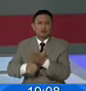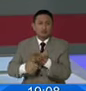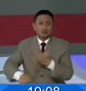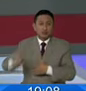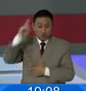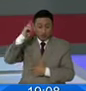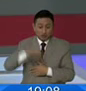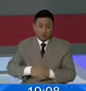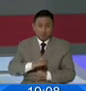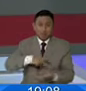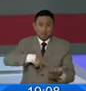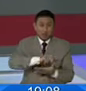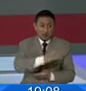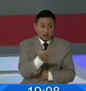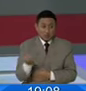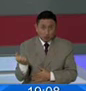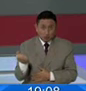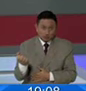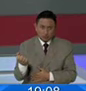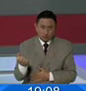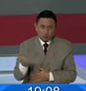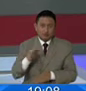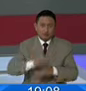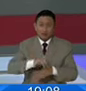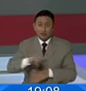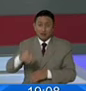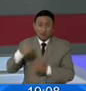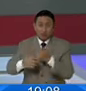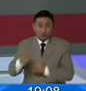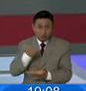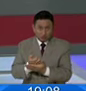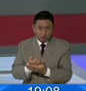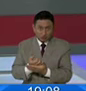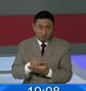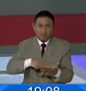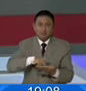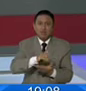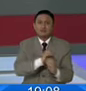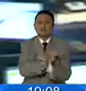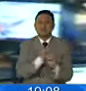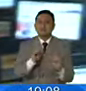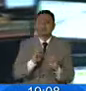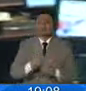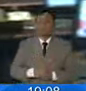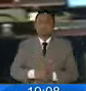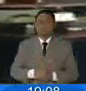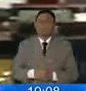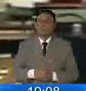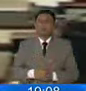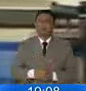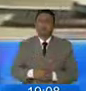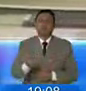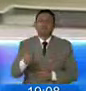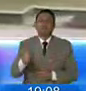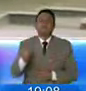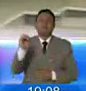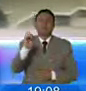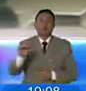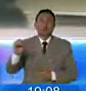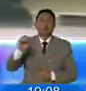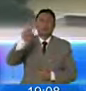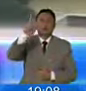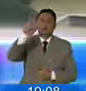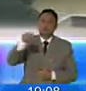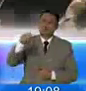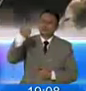no estaría obligado a pagarles si el gobierno tiene problemas económicos. Fue el 10 de octubre del 2010 que se aprobó en